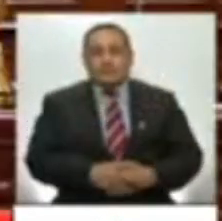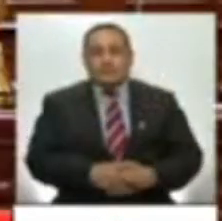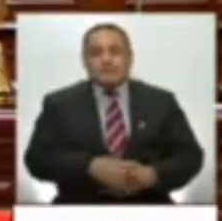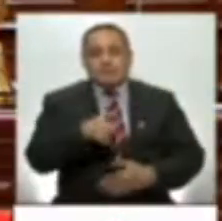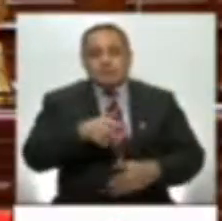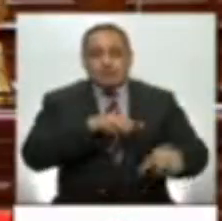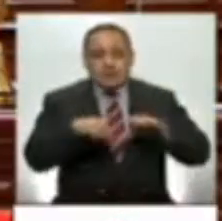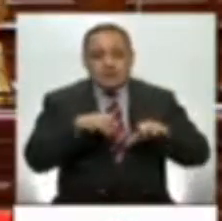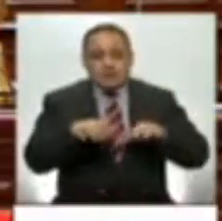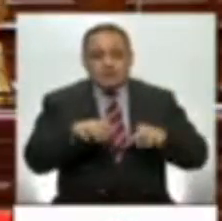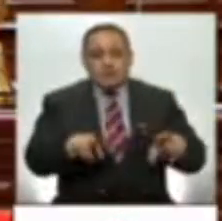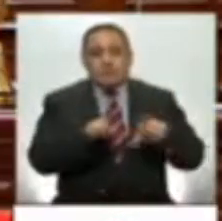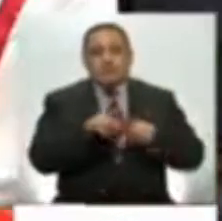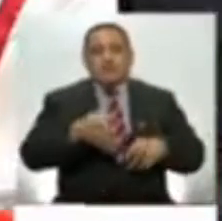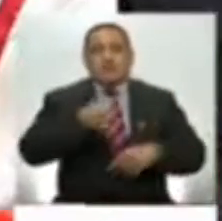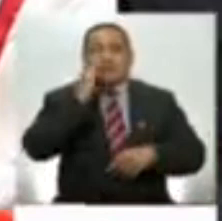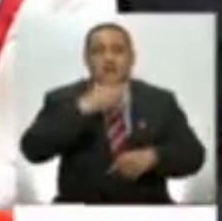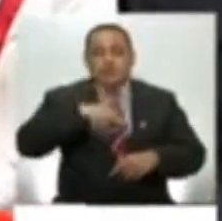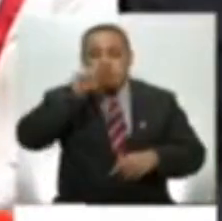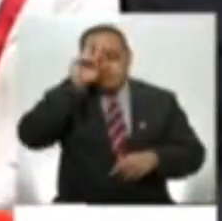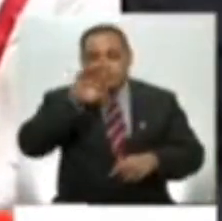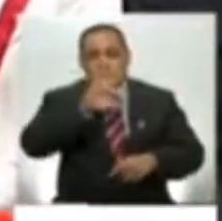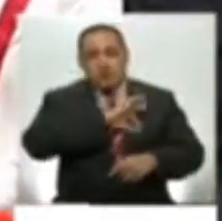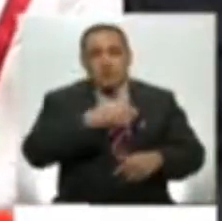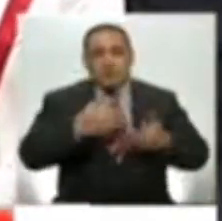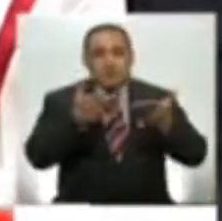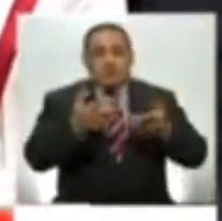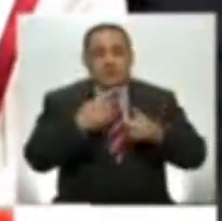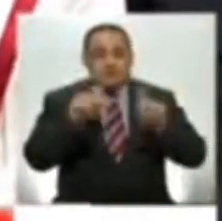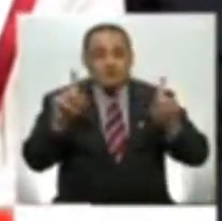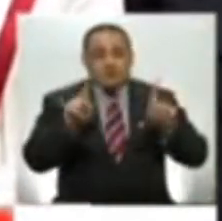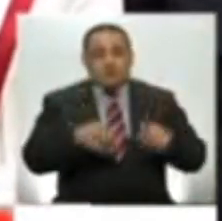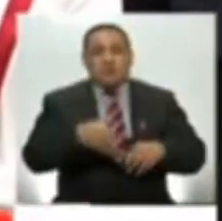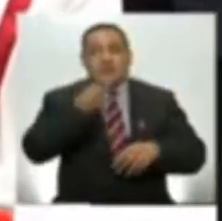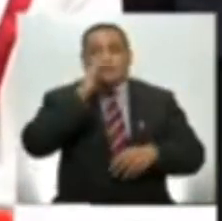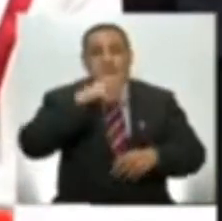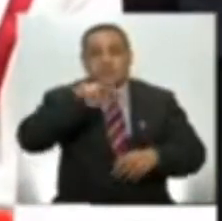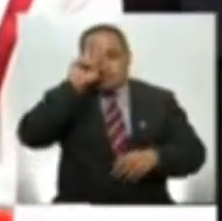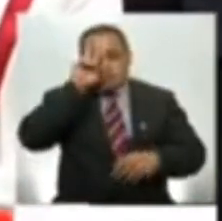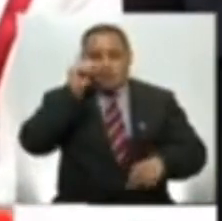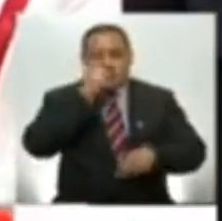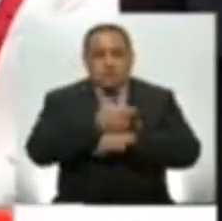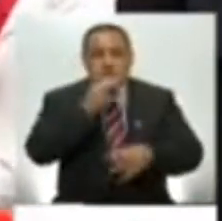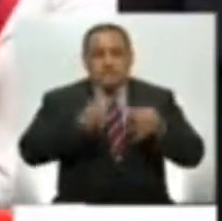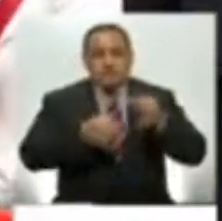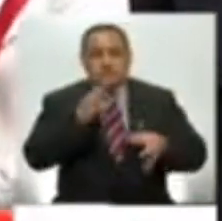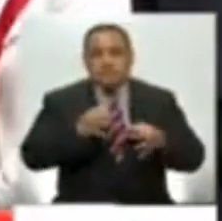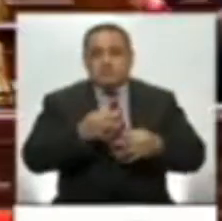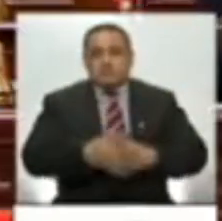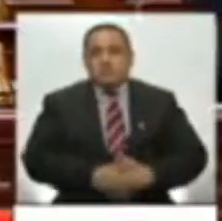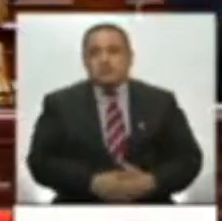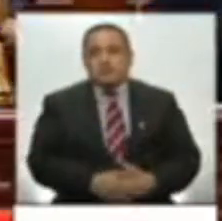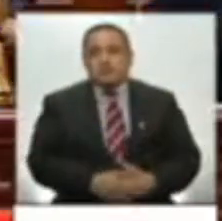Si así lo hace, que Dios y la patria lo premien, si no, que él y la nación se lo demanden.